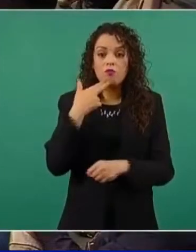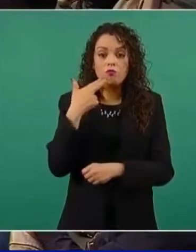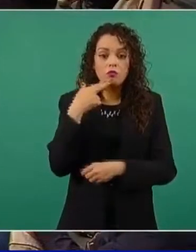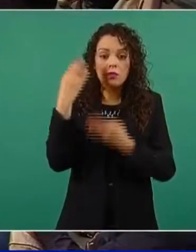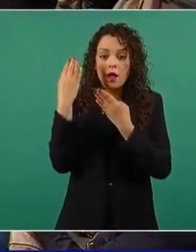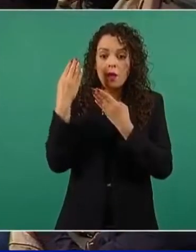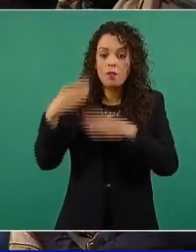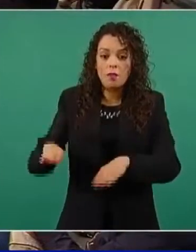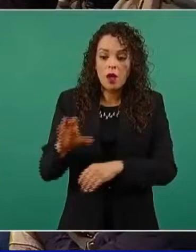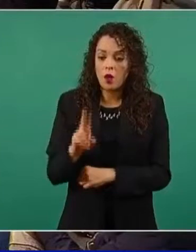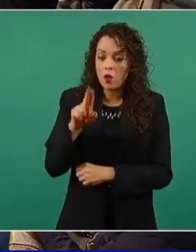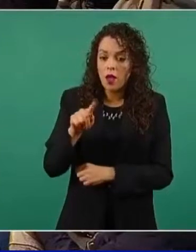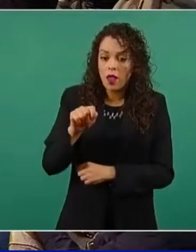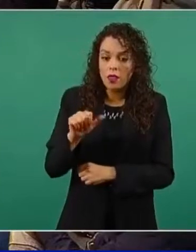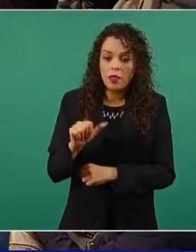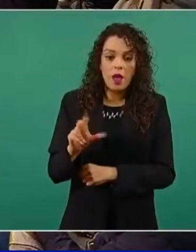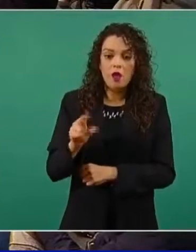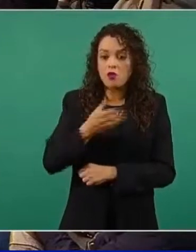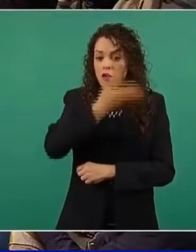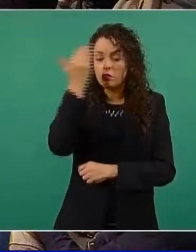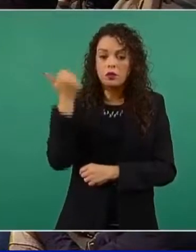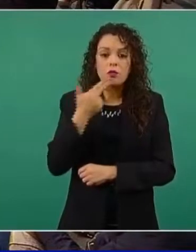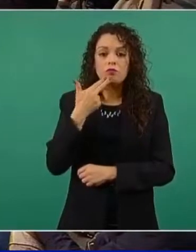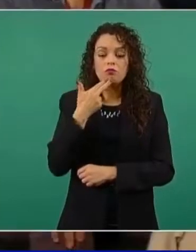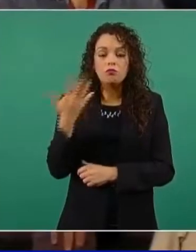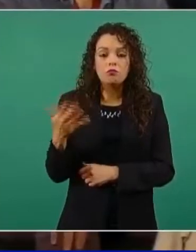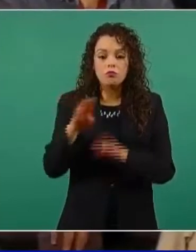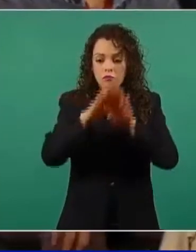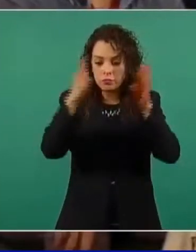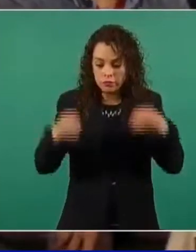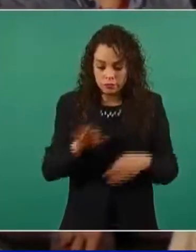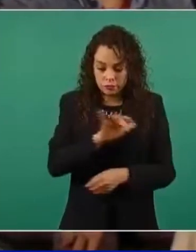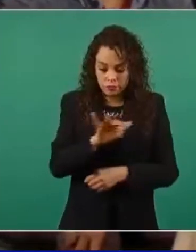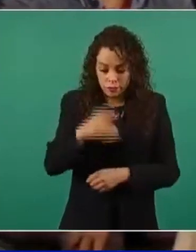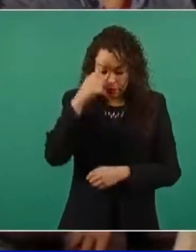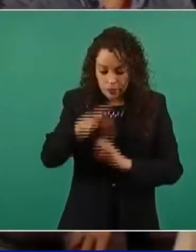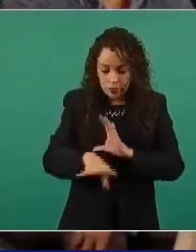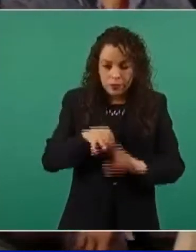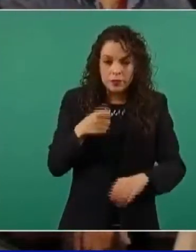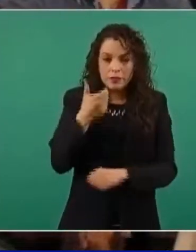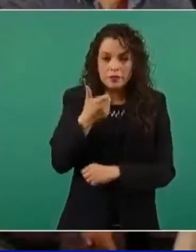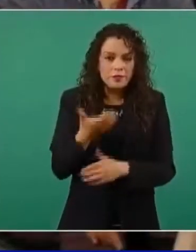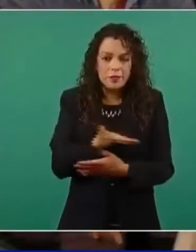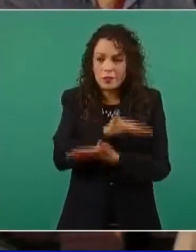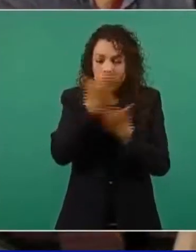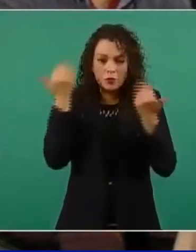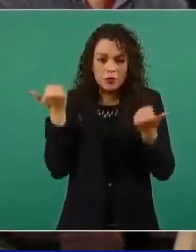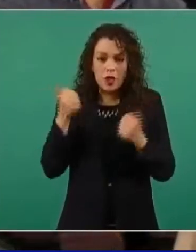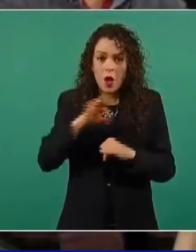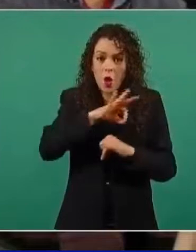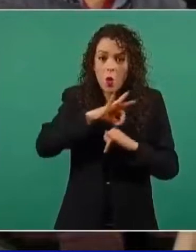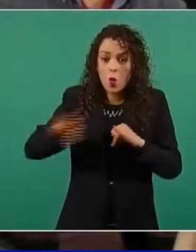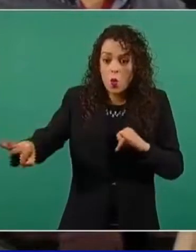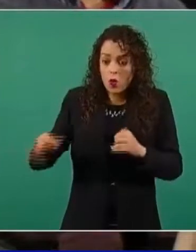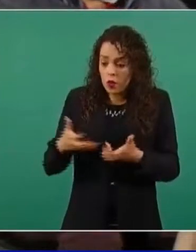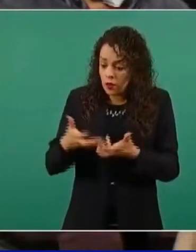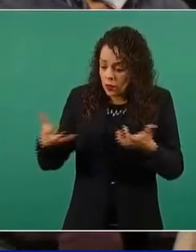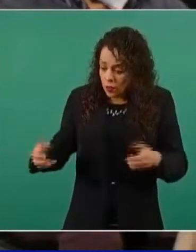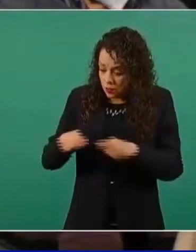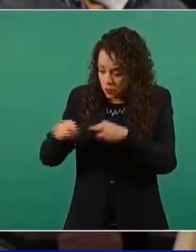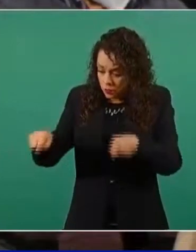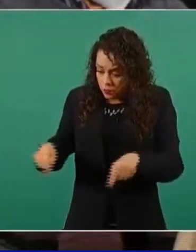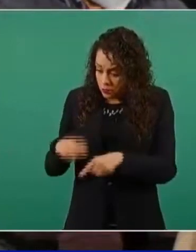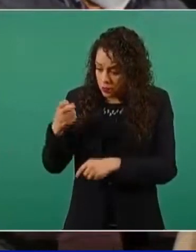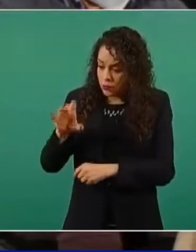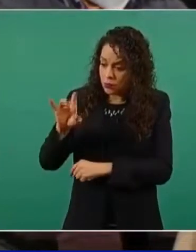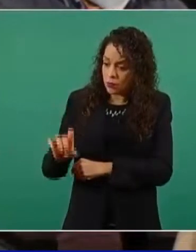bancaria ni utilizar un cajero automático. El último pedazo de este terreno que le quedaba era ese rancho